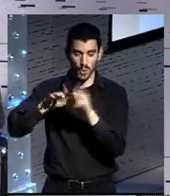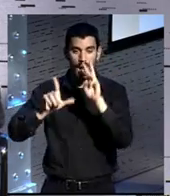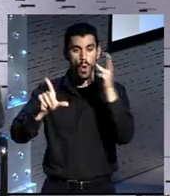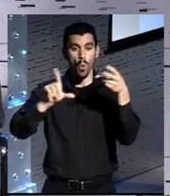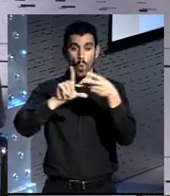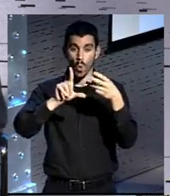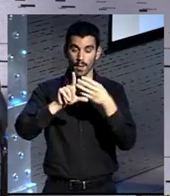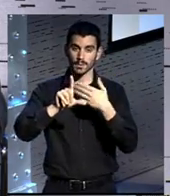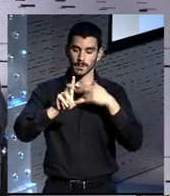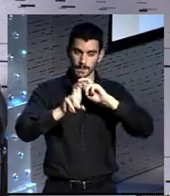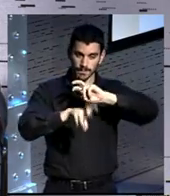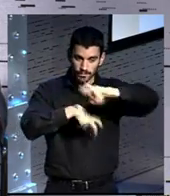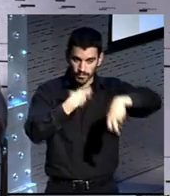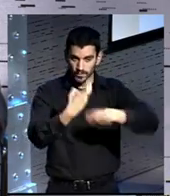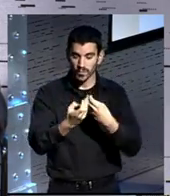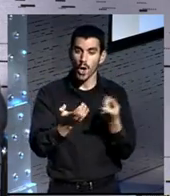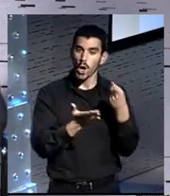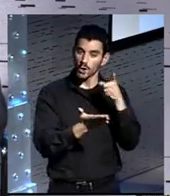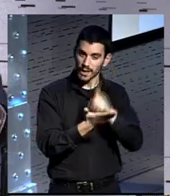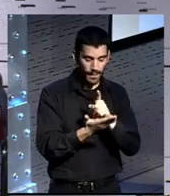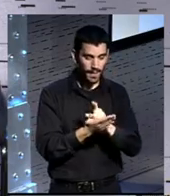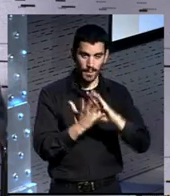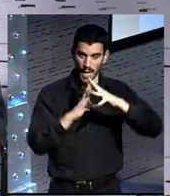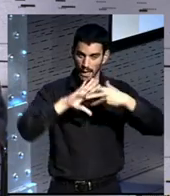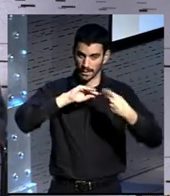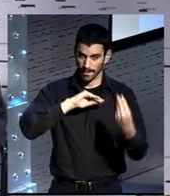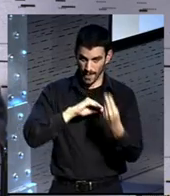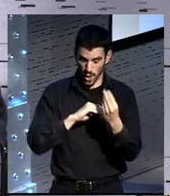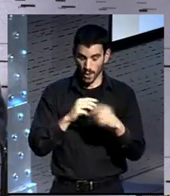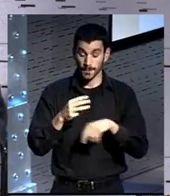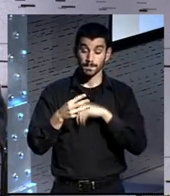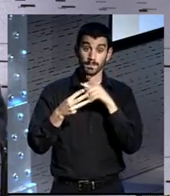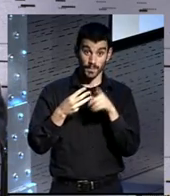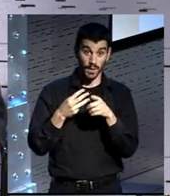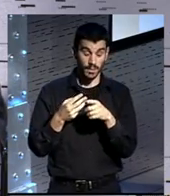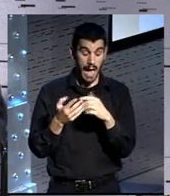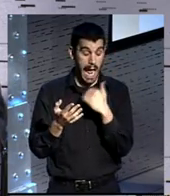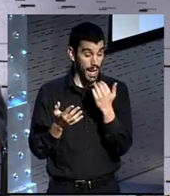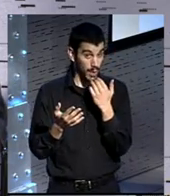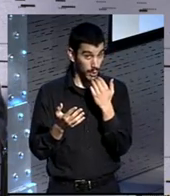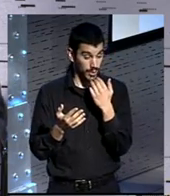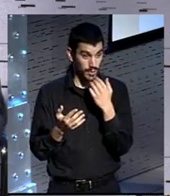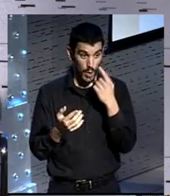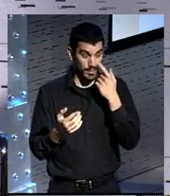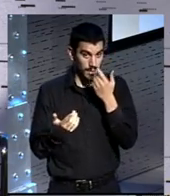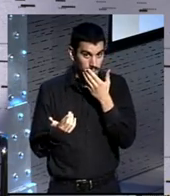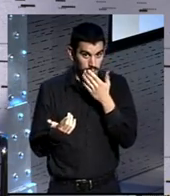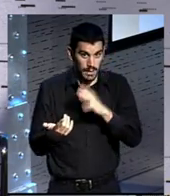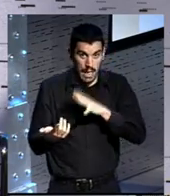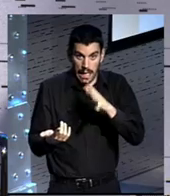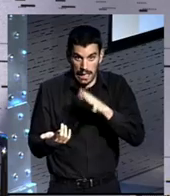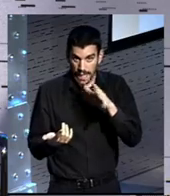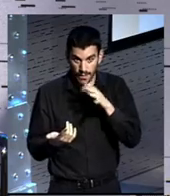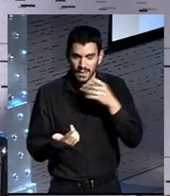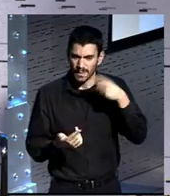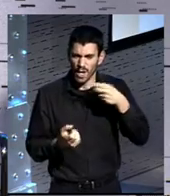rediseñar. Y lo más increíble de esto, o lo peor, es que en el mundo digital no vale hacer una cosa